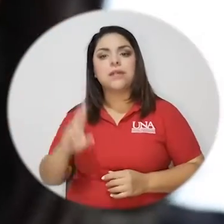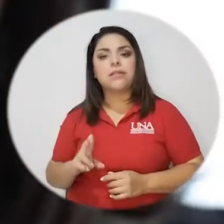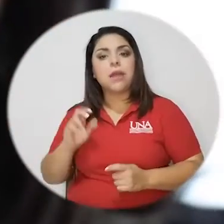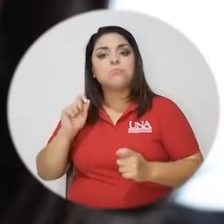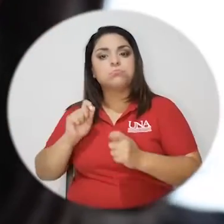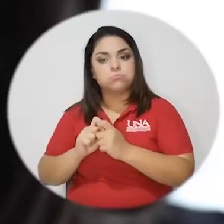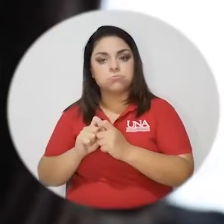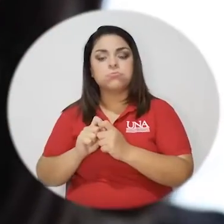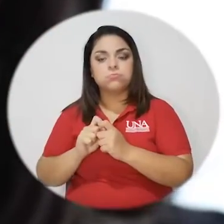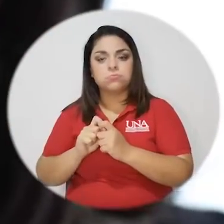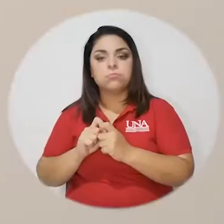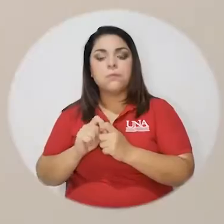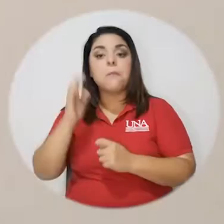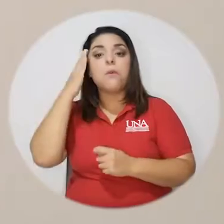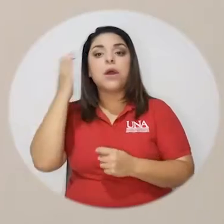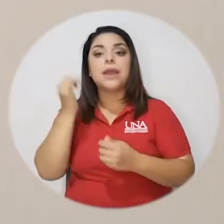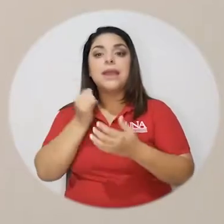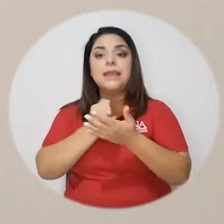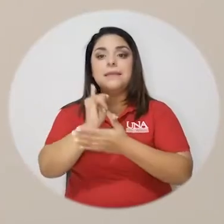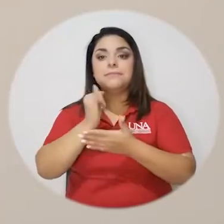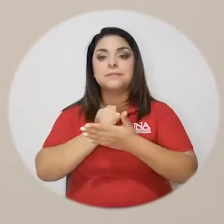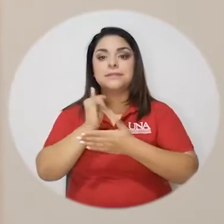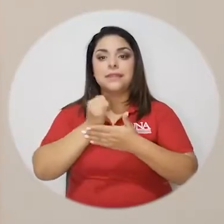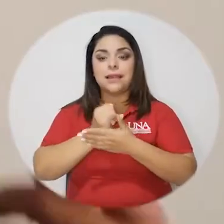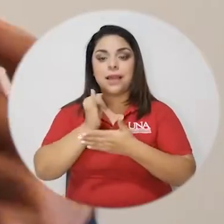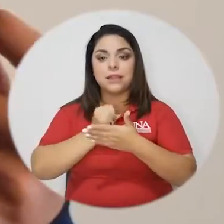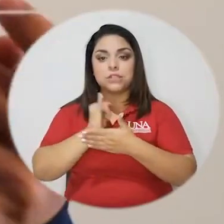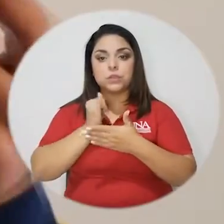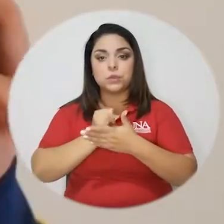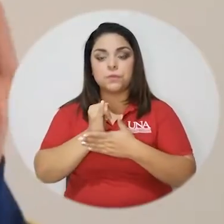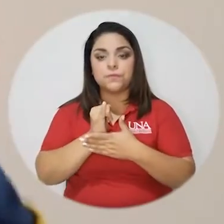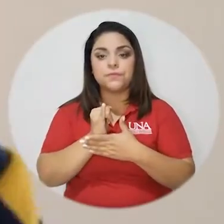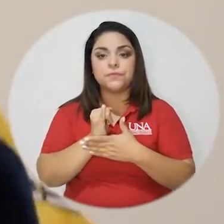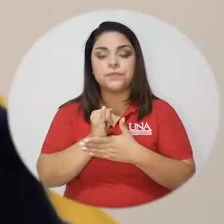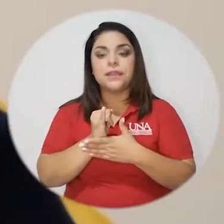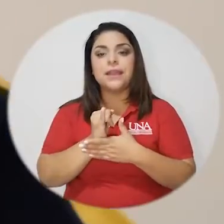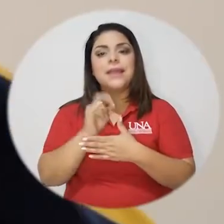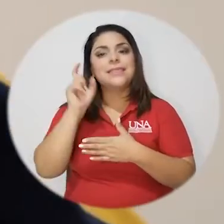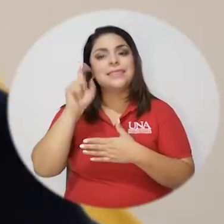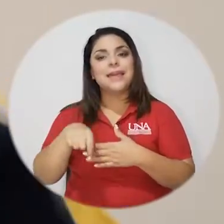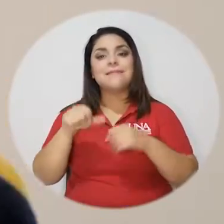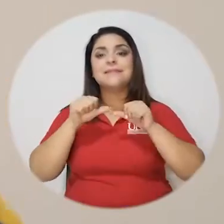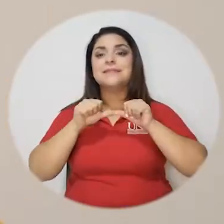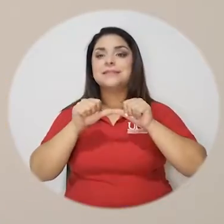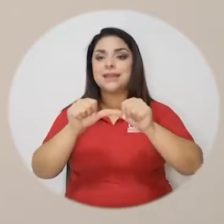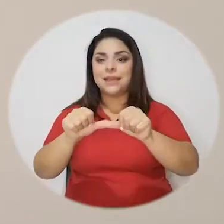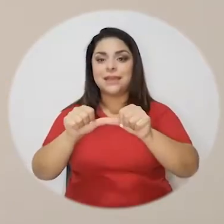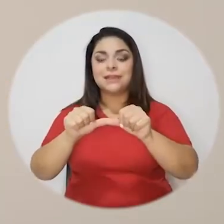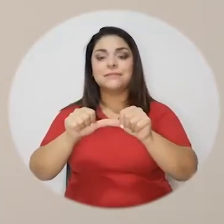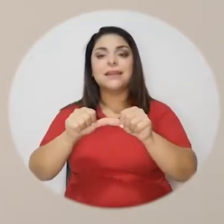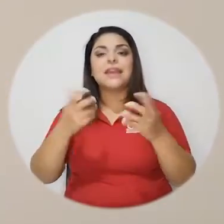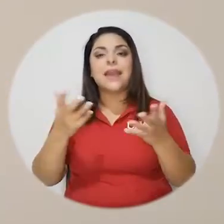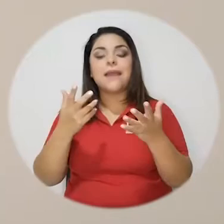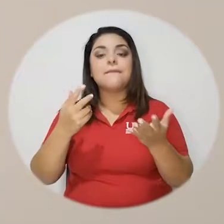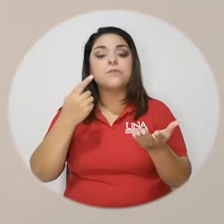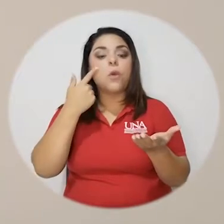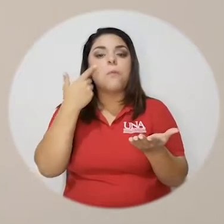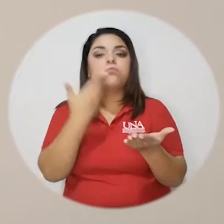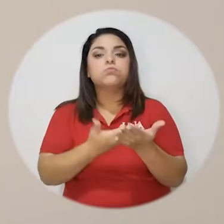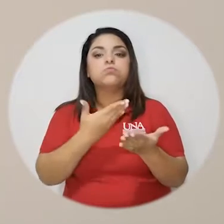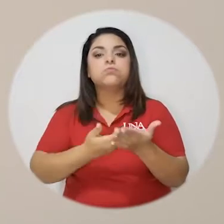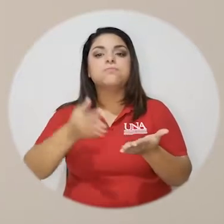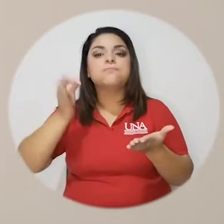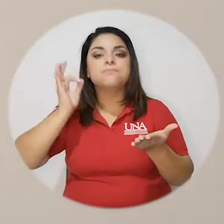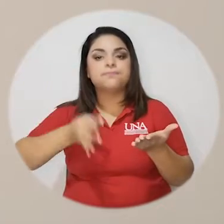salvedad, y es que la investigación tiene que seguir ciertos cursos de validación. Exactamente. ¿Verdad?